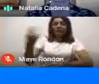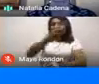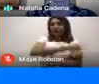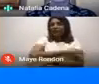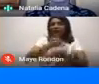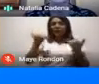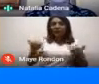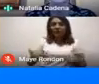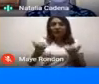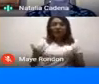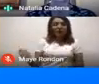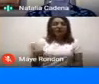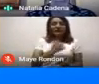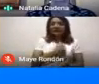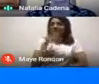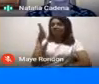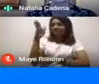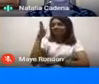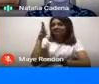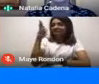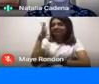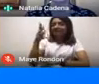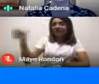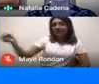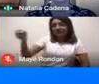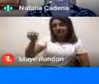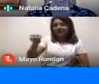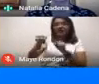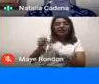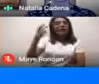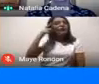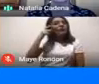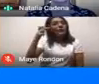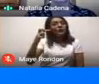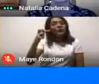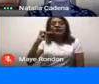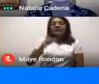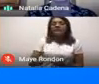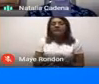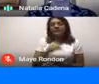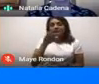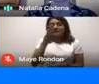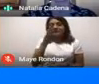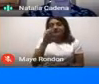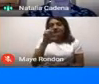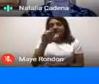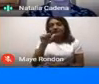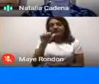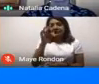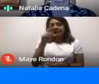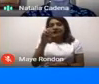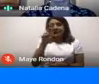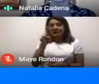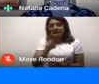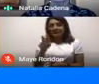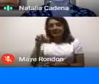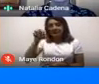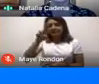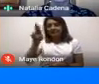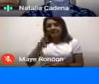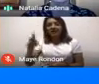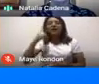para esta apasionante conferencia hemos invitado el día de hoy a la profesional Beatriz Pérez. Ella es profesional en finanzas y